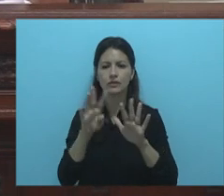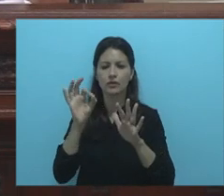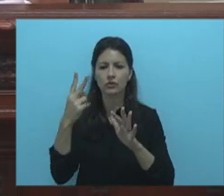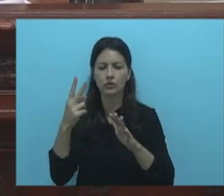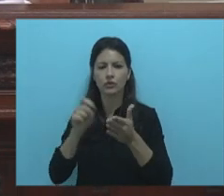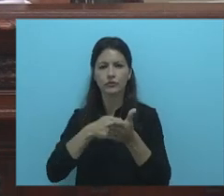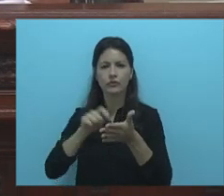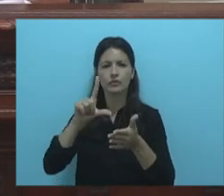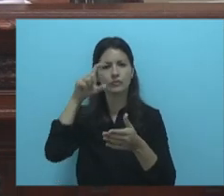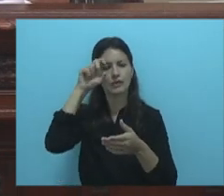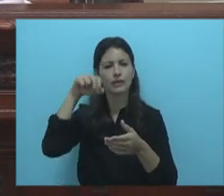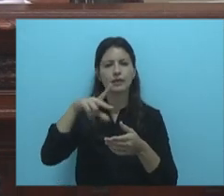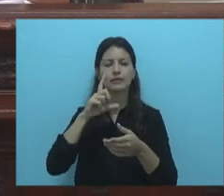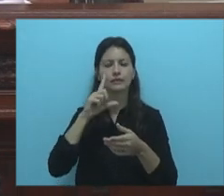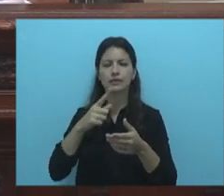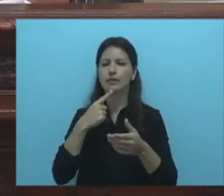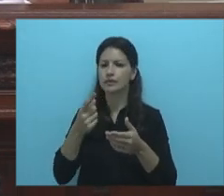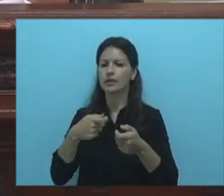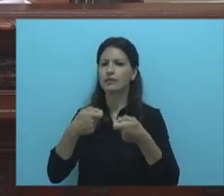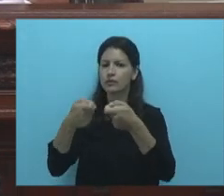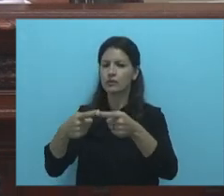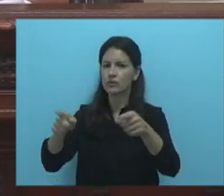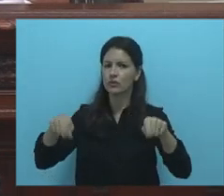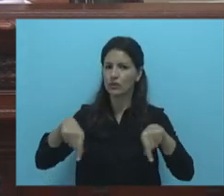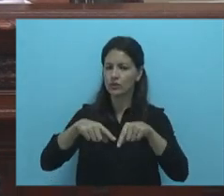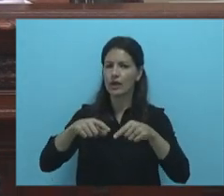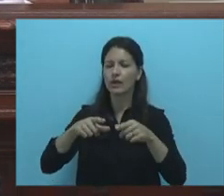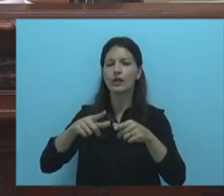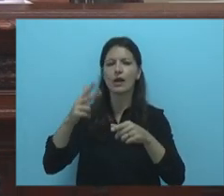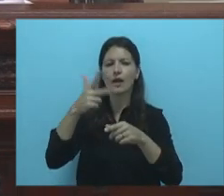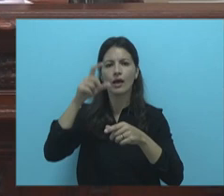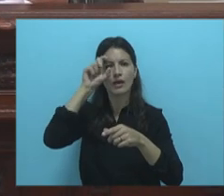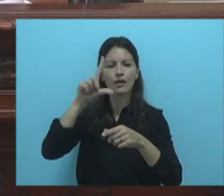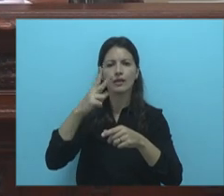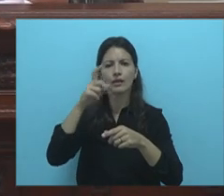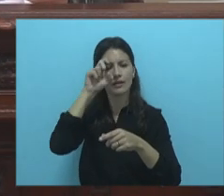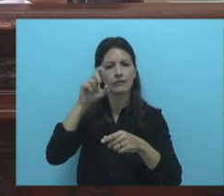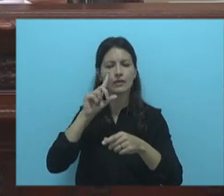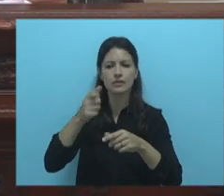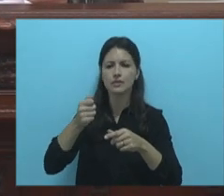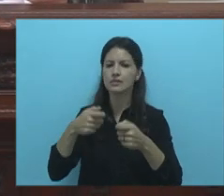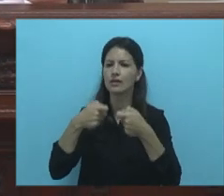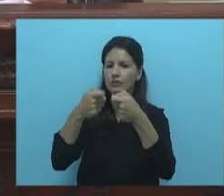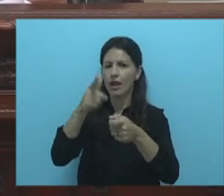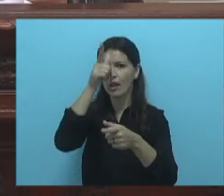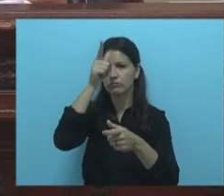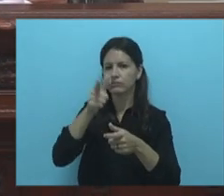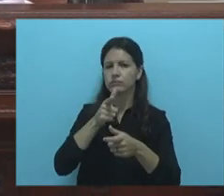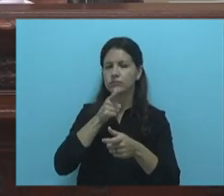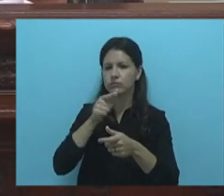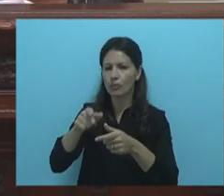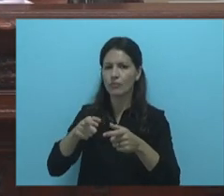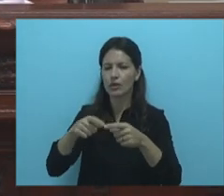diputado Lenzi, por el cual se autoriza la donación efectuada por la comuna de Helvecia, departamento Garay, a favor de la Asociación de Bomberos Voluntarios de